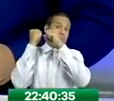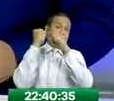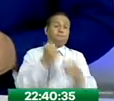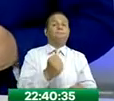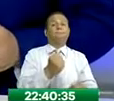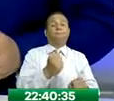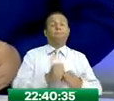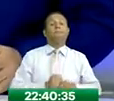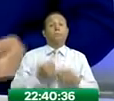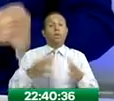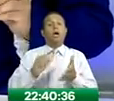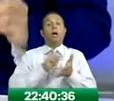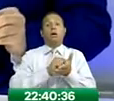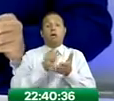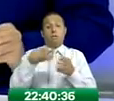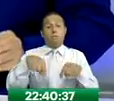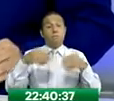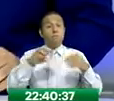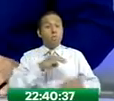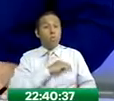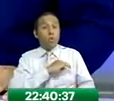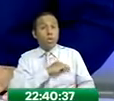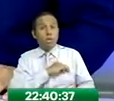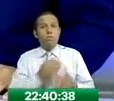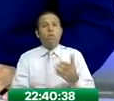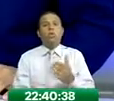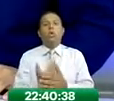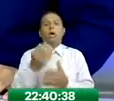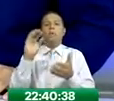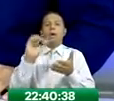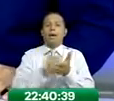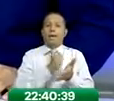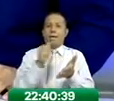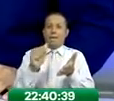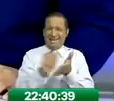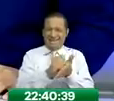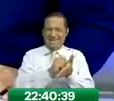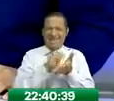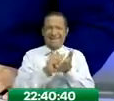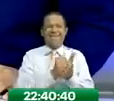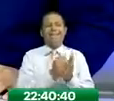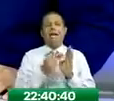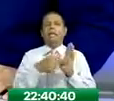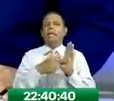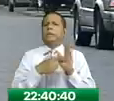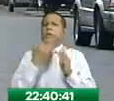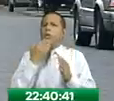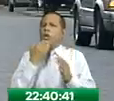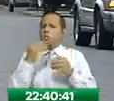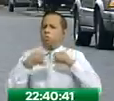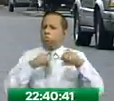actividades, pero de forma distinta debido a la emergencia sanitaria. Aquí los detalles.